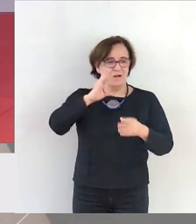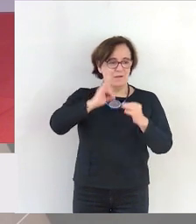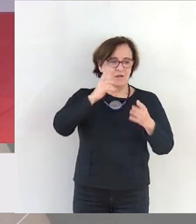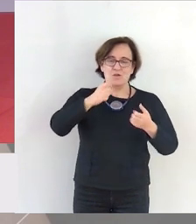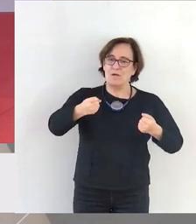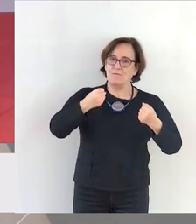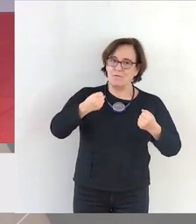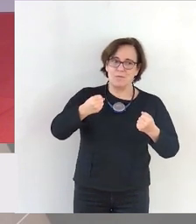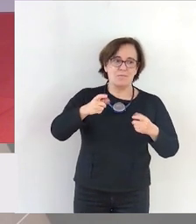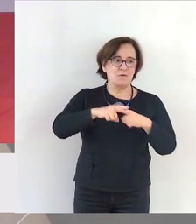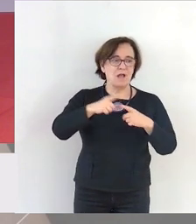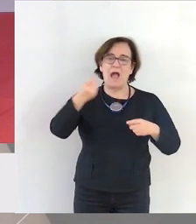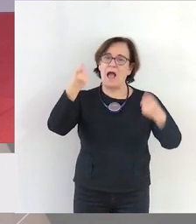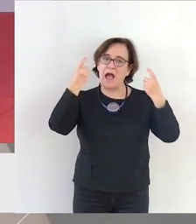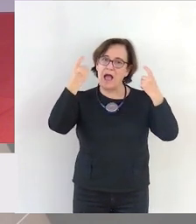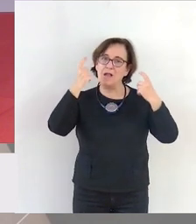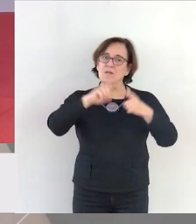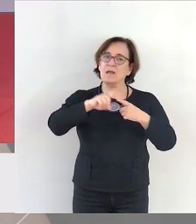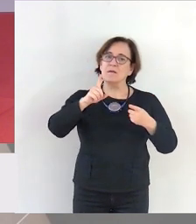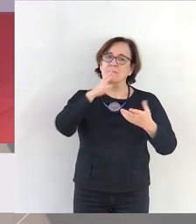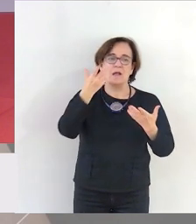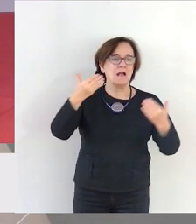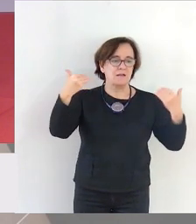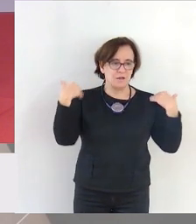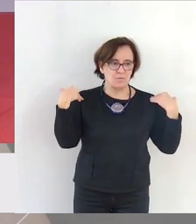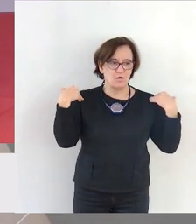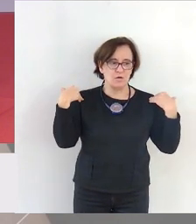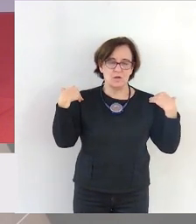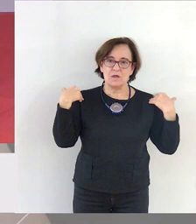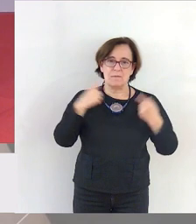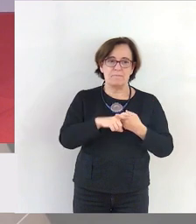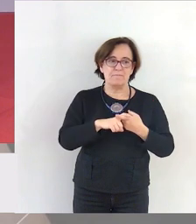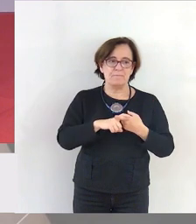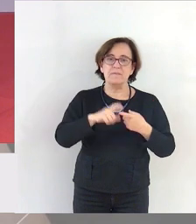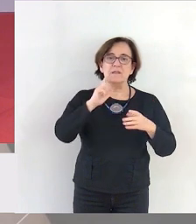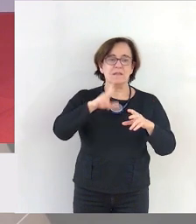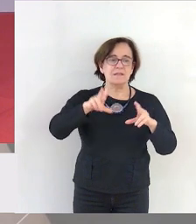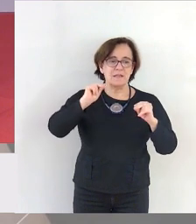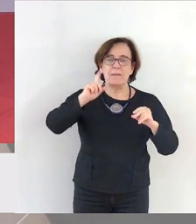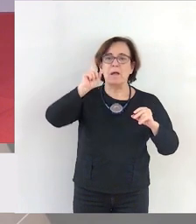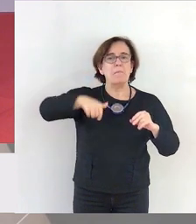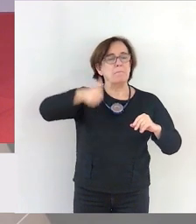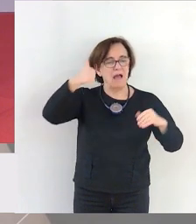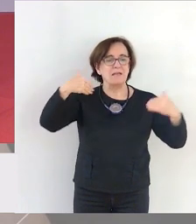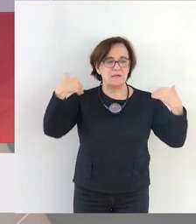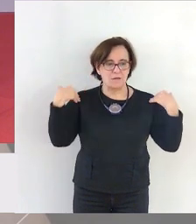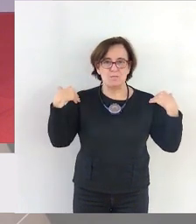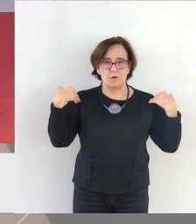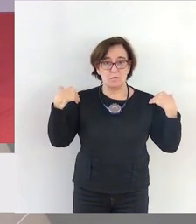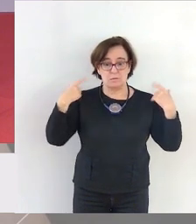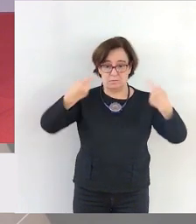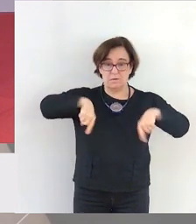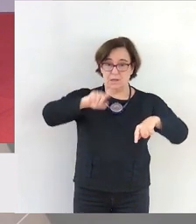fortaleciendo en nuestros alumnos un sentido de responsabilidad hacia otro acababan también teniendo más responsabilidad hacia ellos